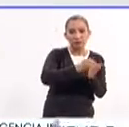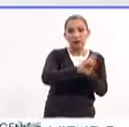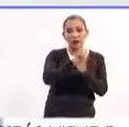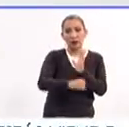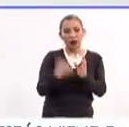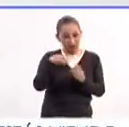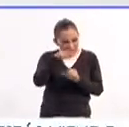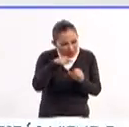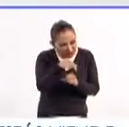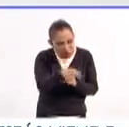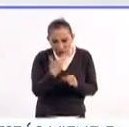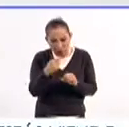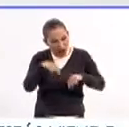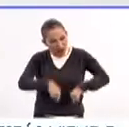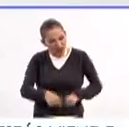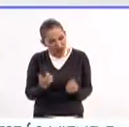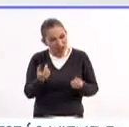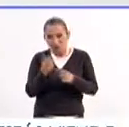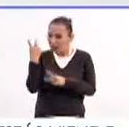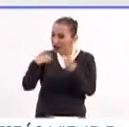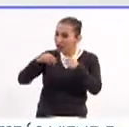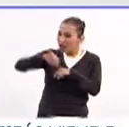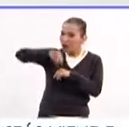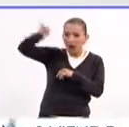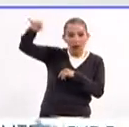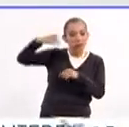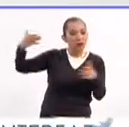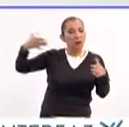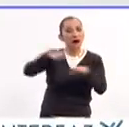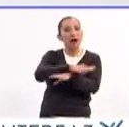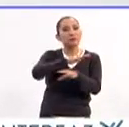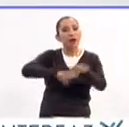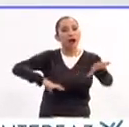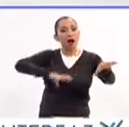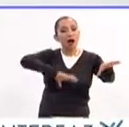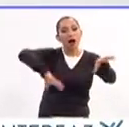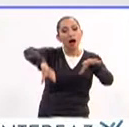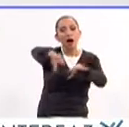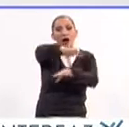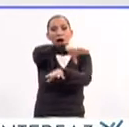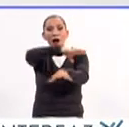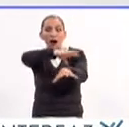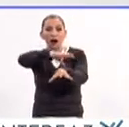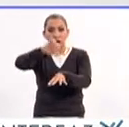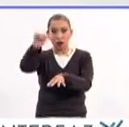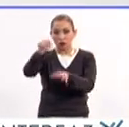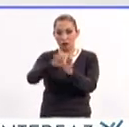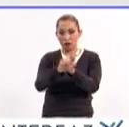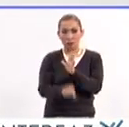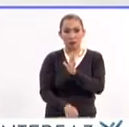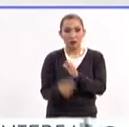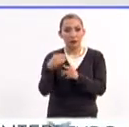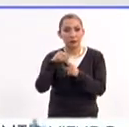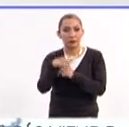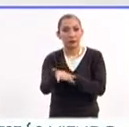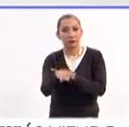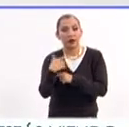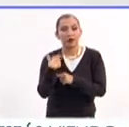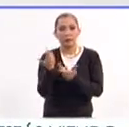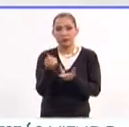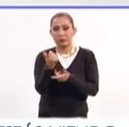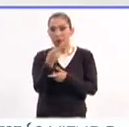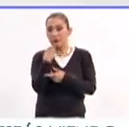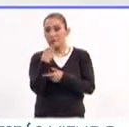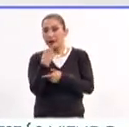que antes no estaban en nuestras costas y que hacen cambiar nuestros ecosistemas. Pero luego hay otro efecto, por ejemplo, del cual se habla